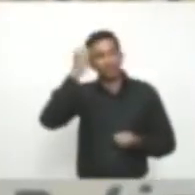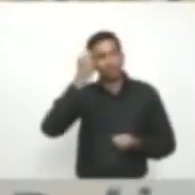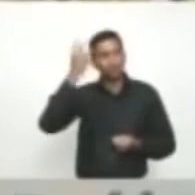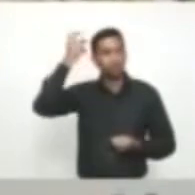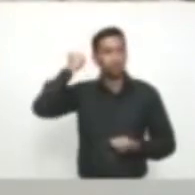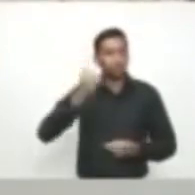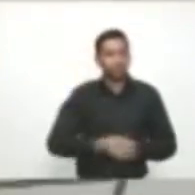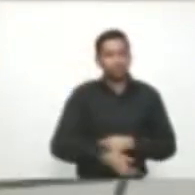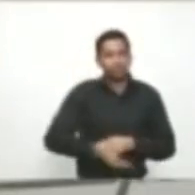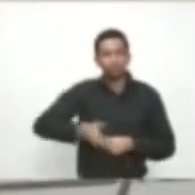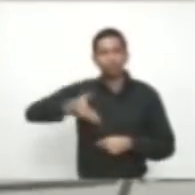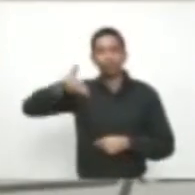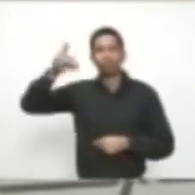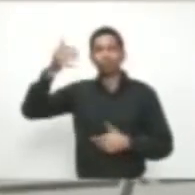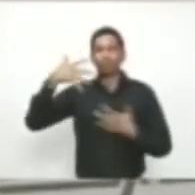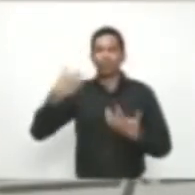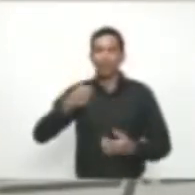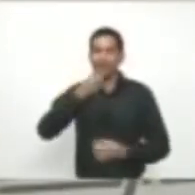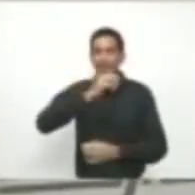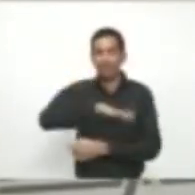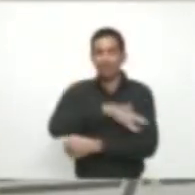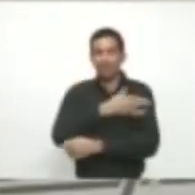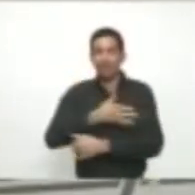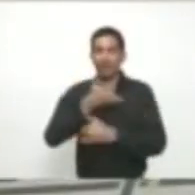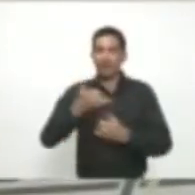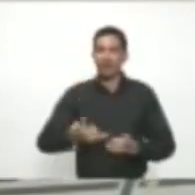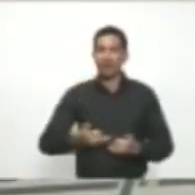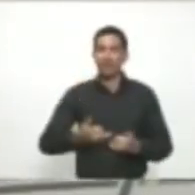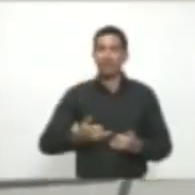hoy lo materializa. Desde niño siempre he tenido el sueño de tener